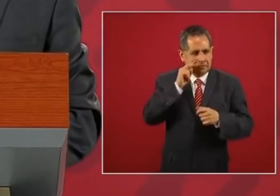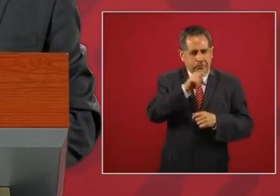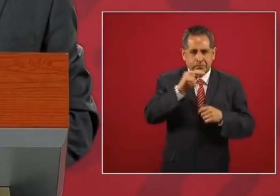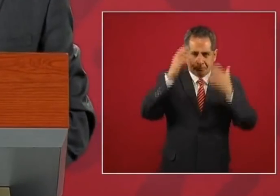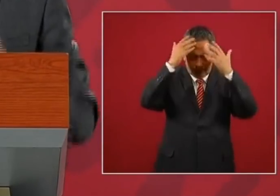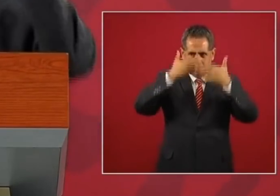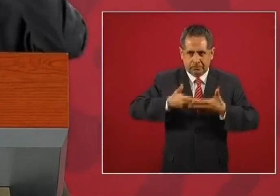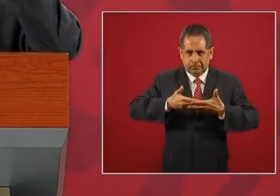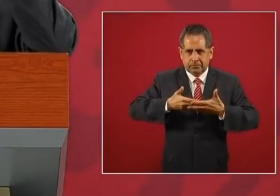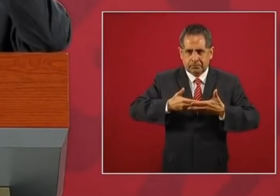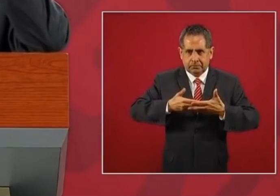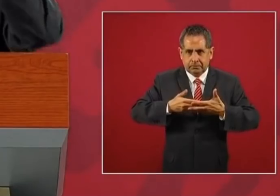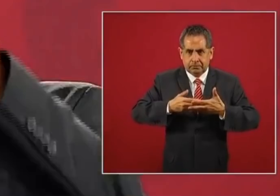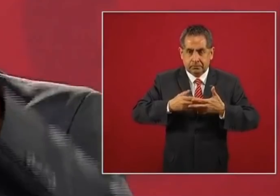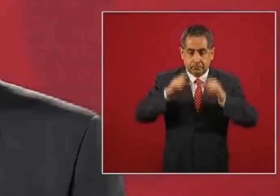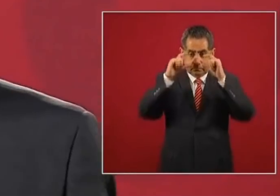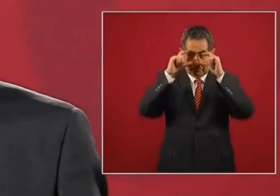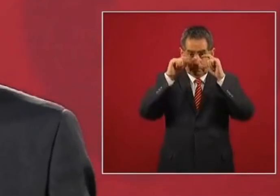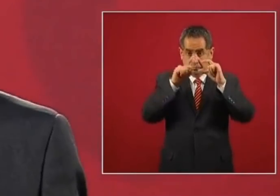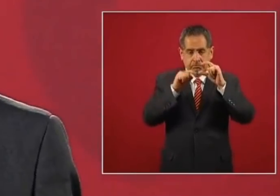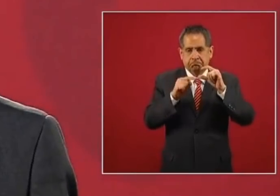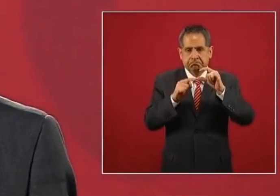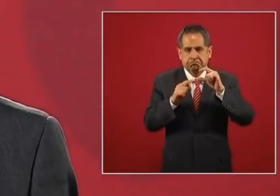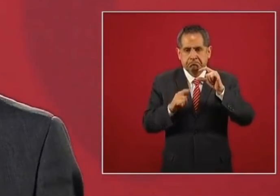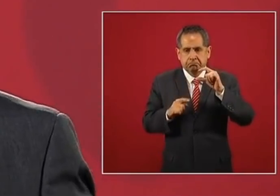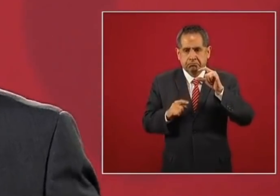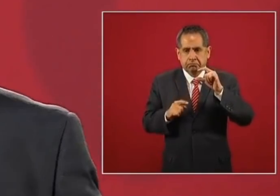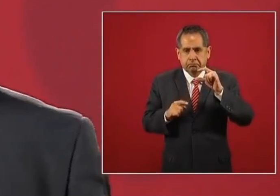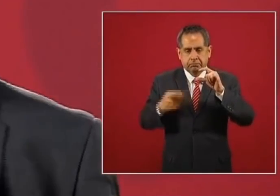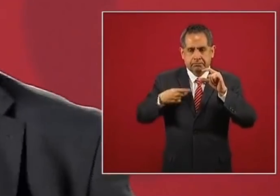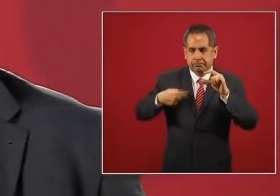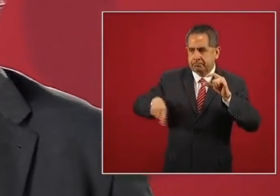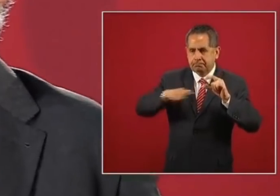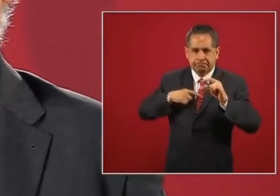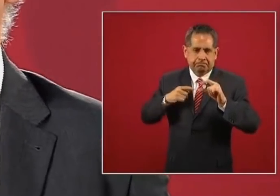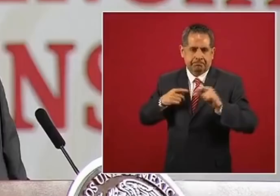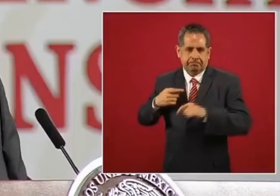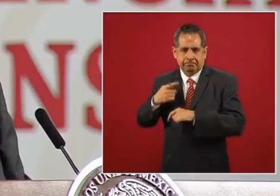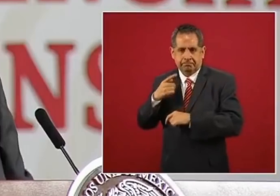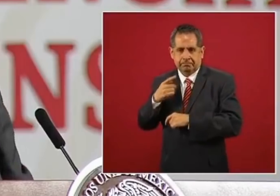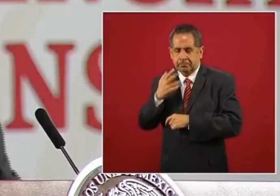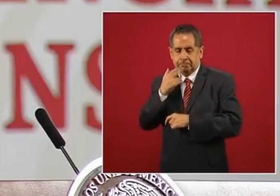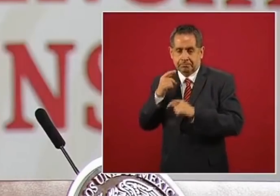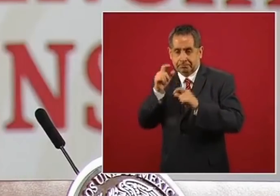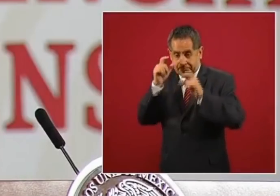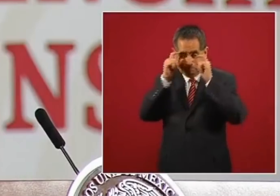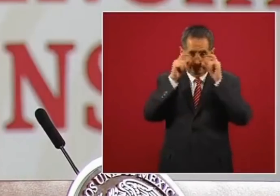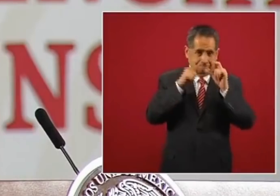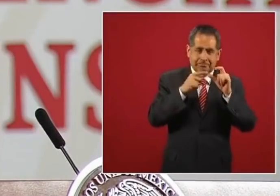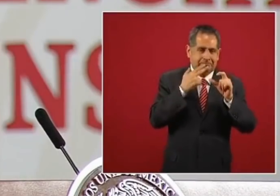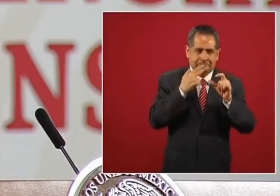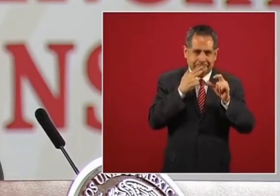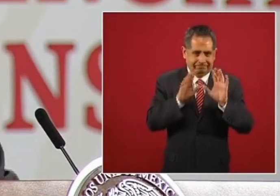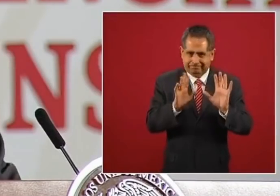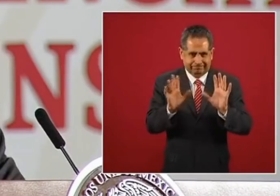mascarillas de acrílico. Las gafas convencionales que usamos quienes tenemos un trastorno de refracción no son tampoco